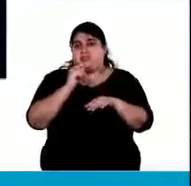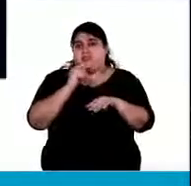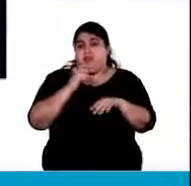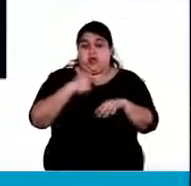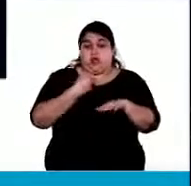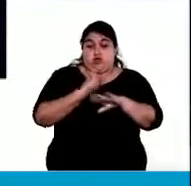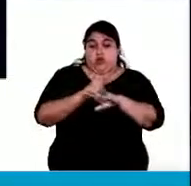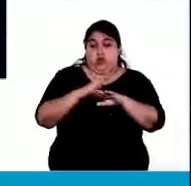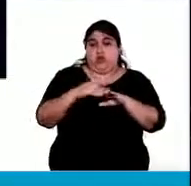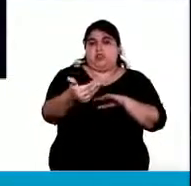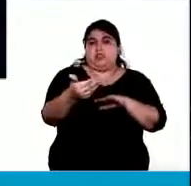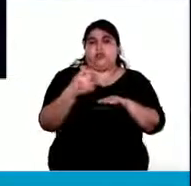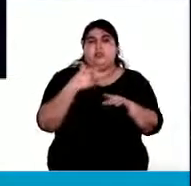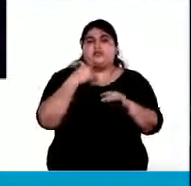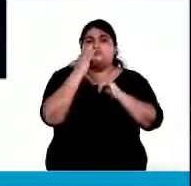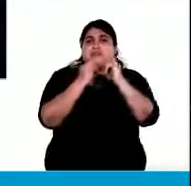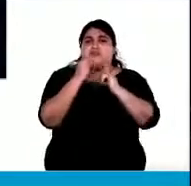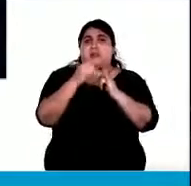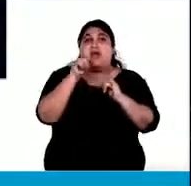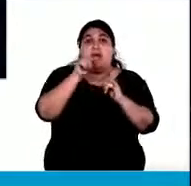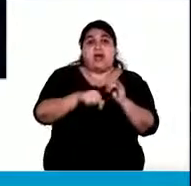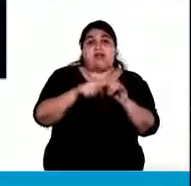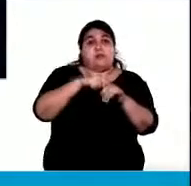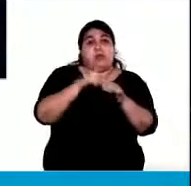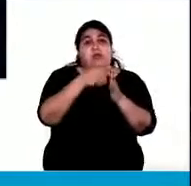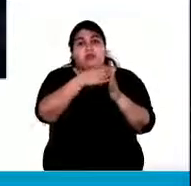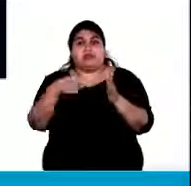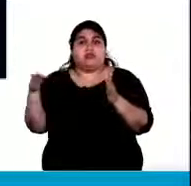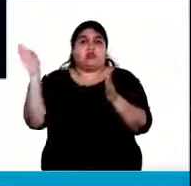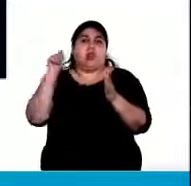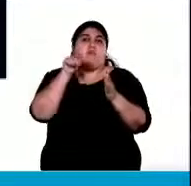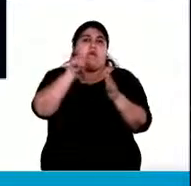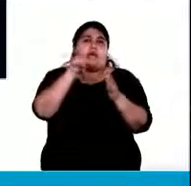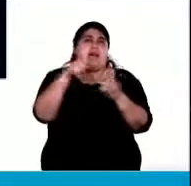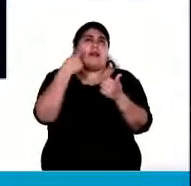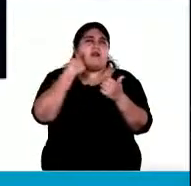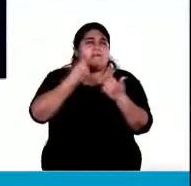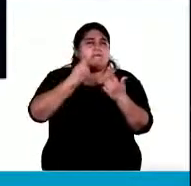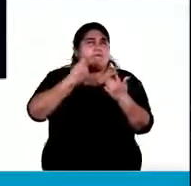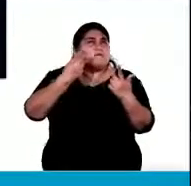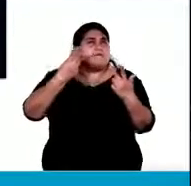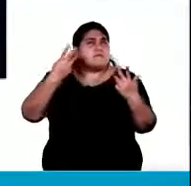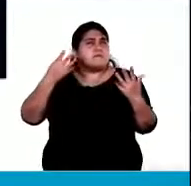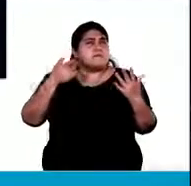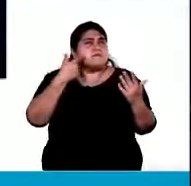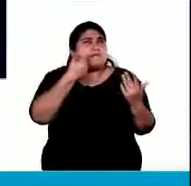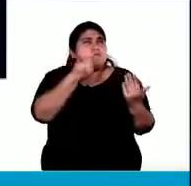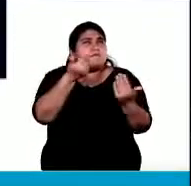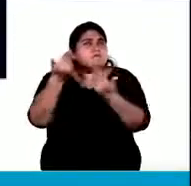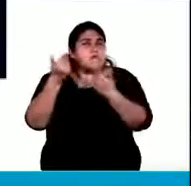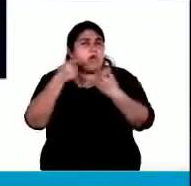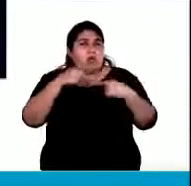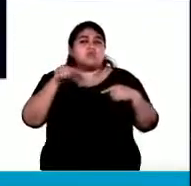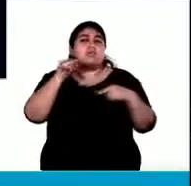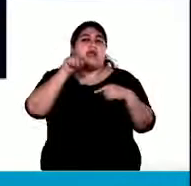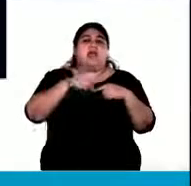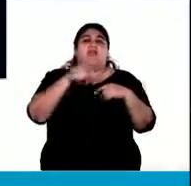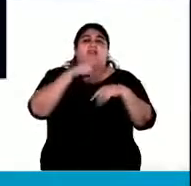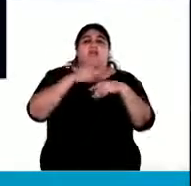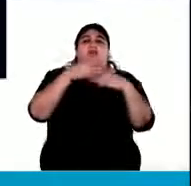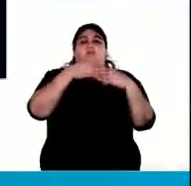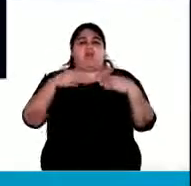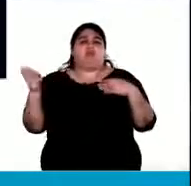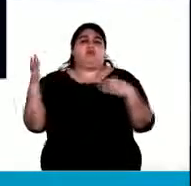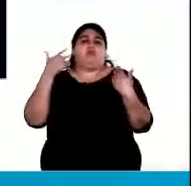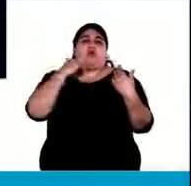de que asumió, dijo que recién a partir de ahí, porque él estaba contando el estado de situación, iba a poder